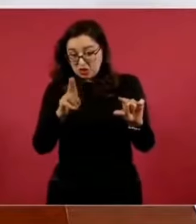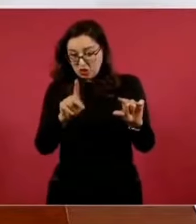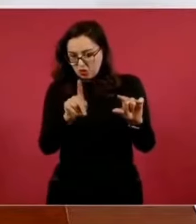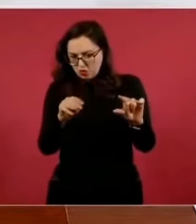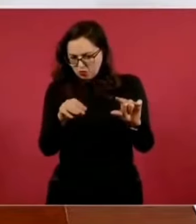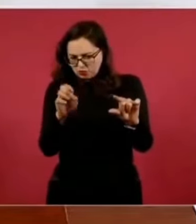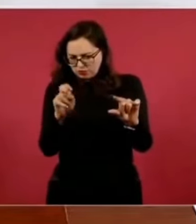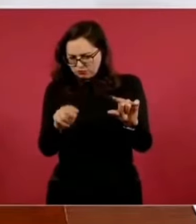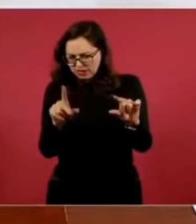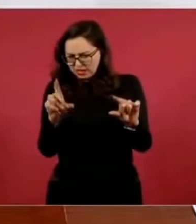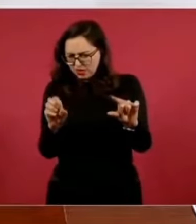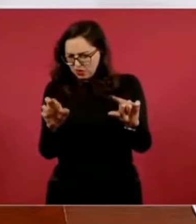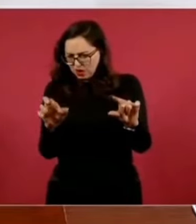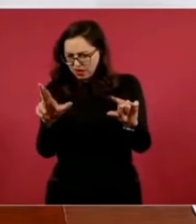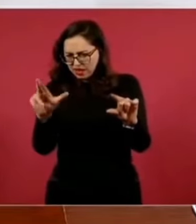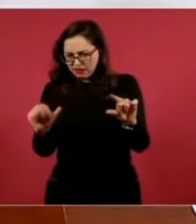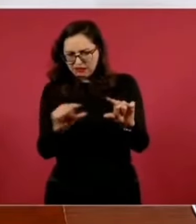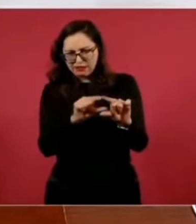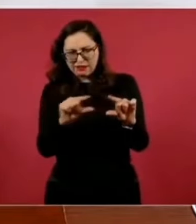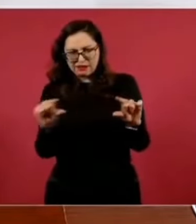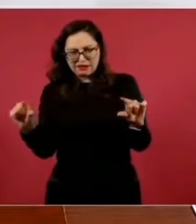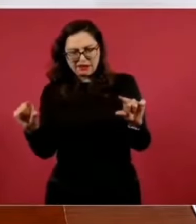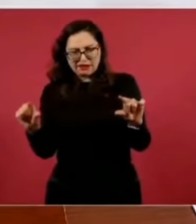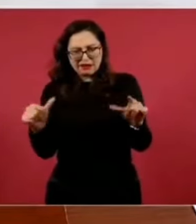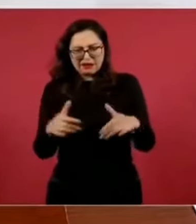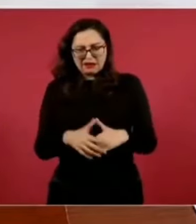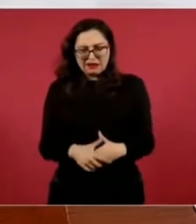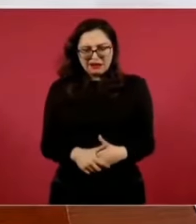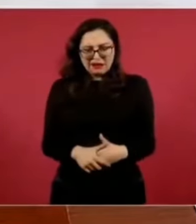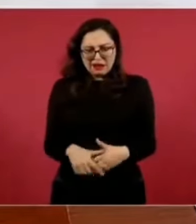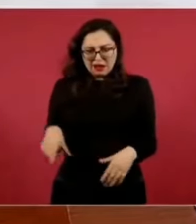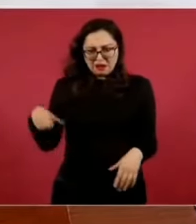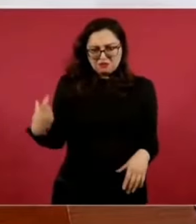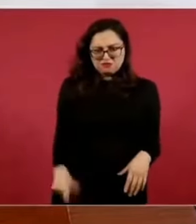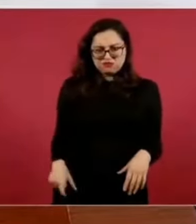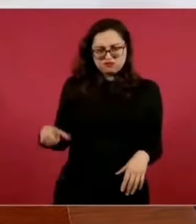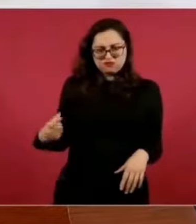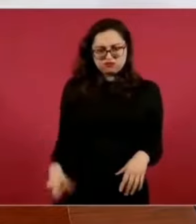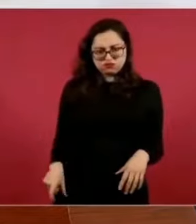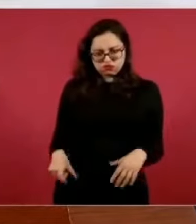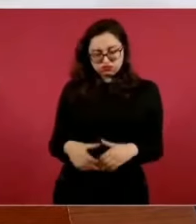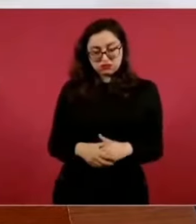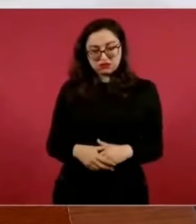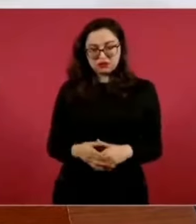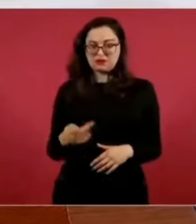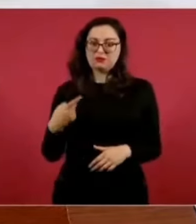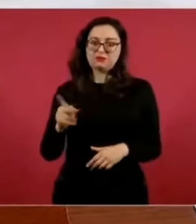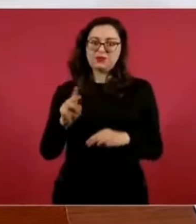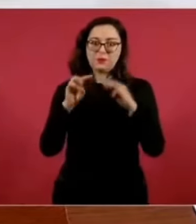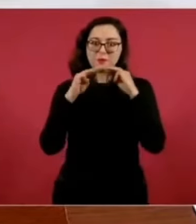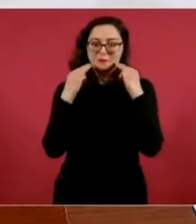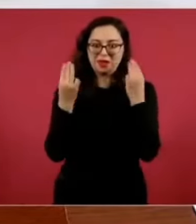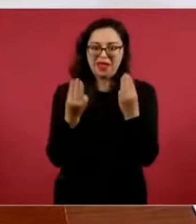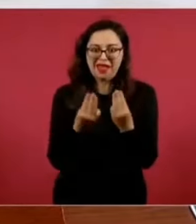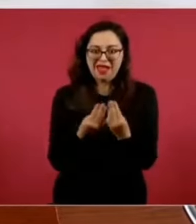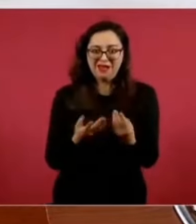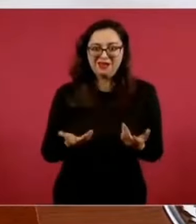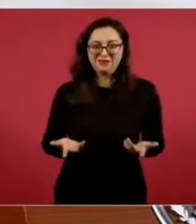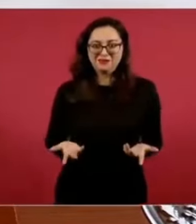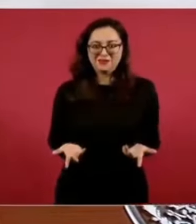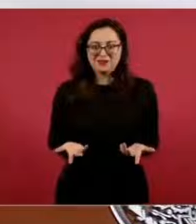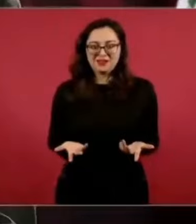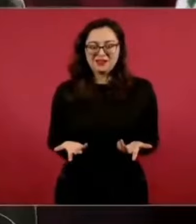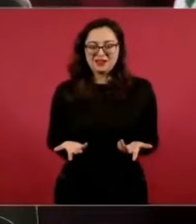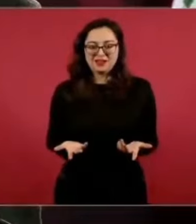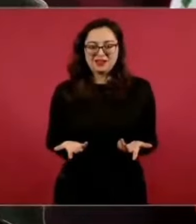era Y sí muy atractivo no pero no no no no no no